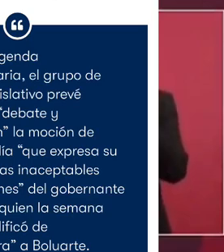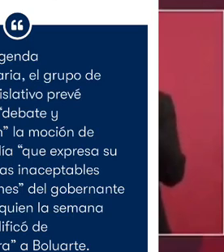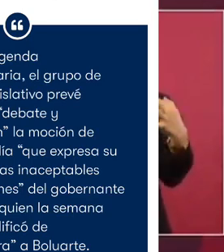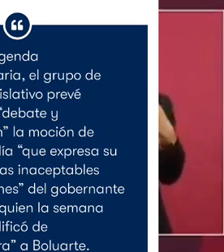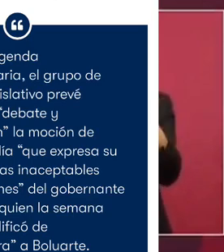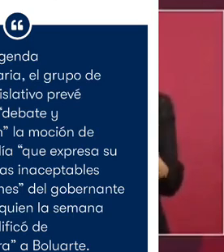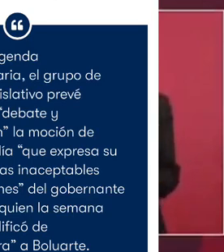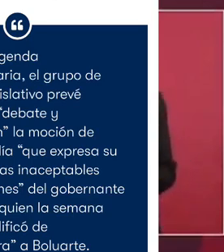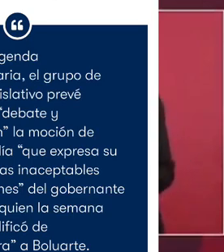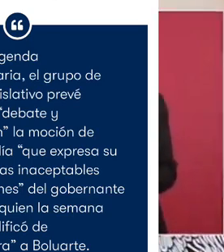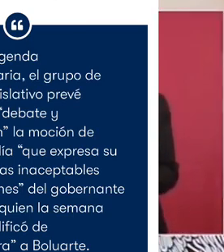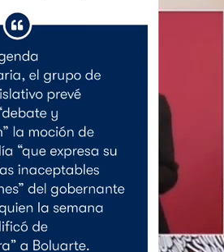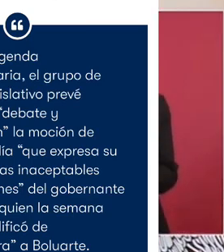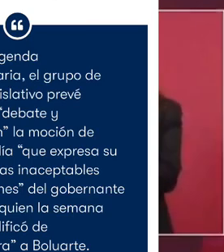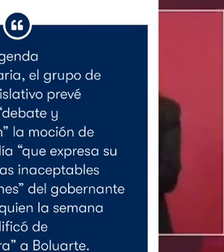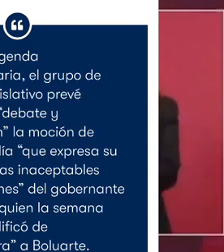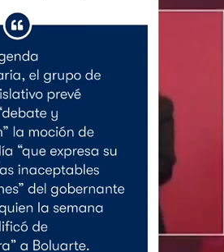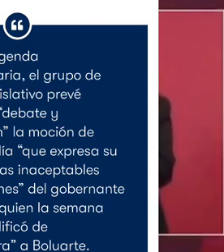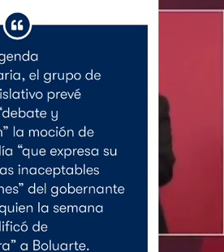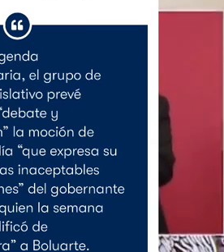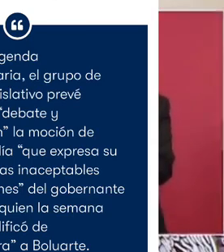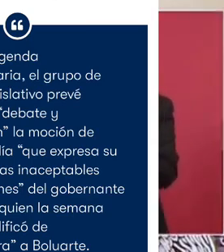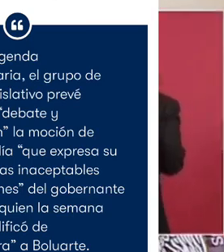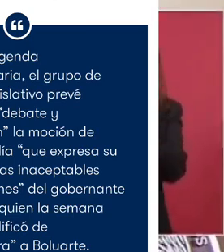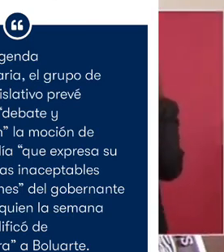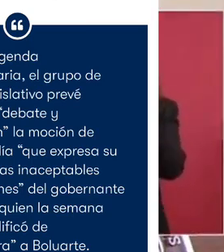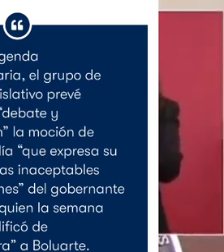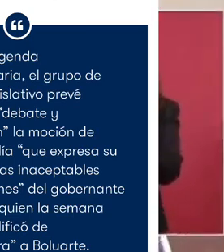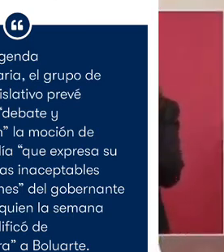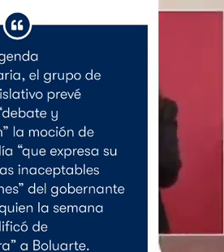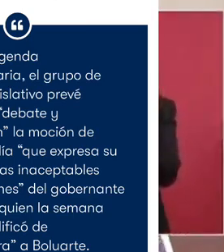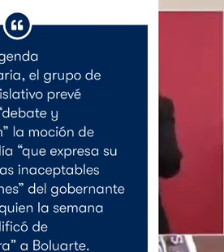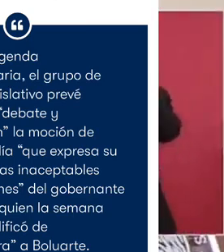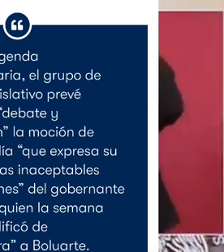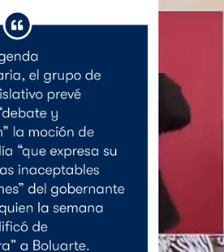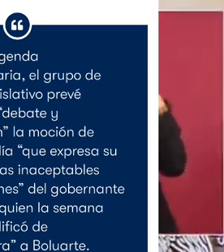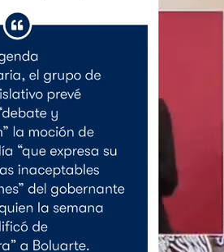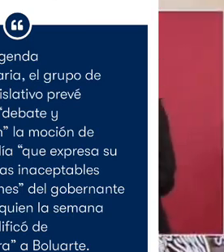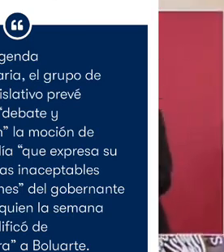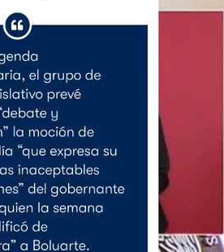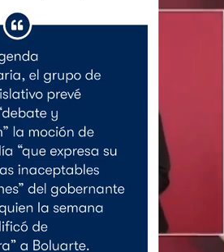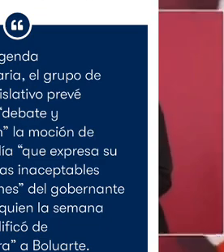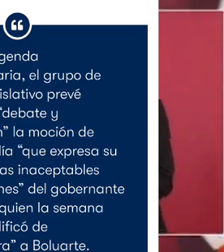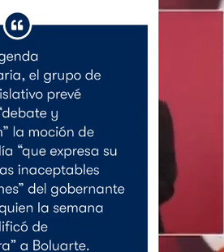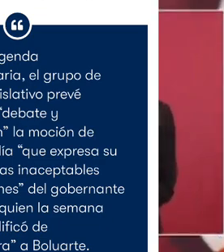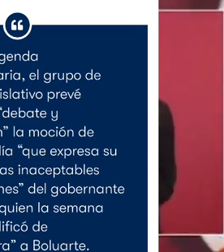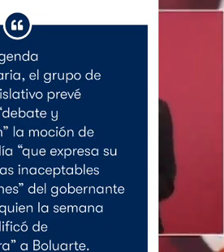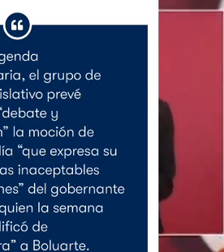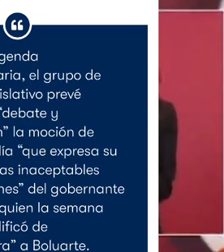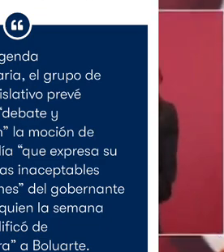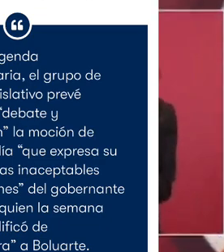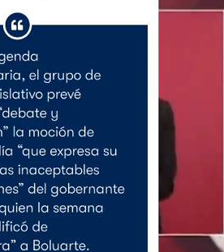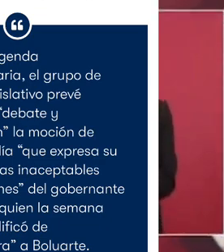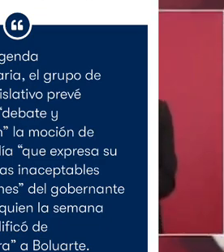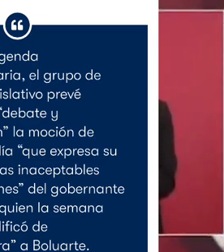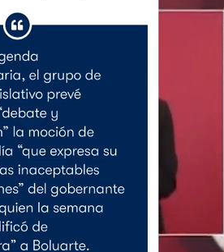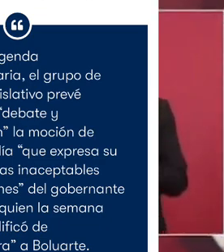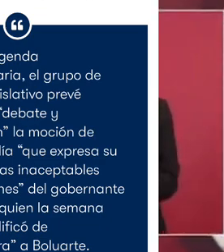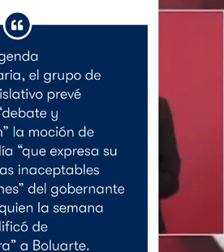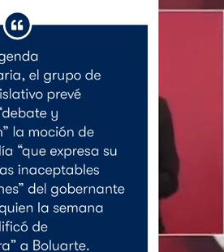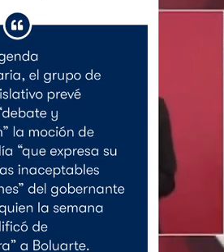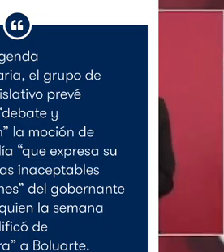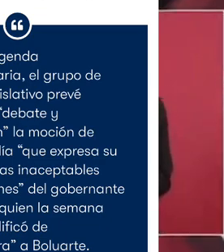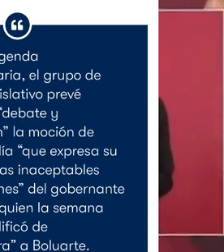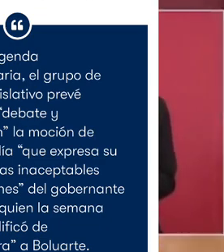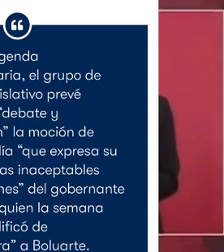los recursos naturales del Perú, y que también no se me hacía correcto ni normal el que apenas